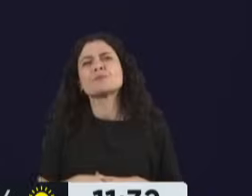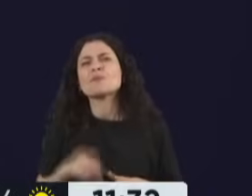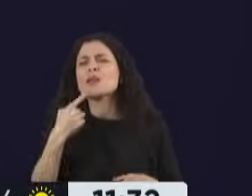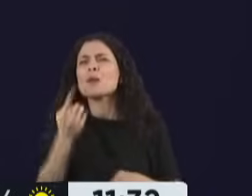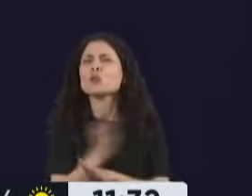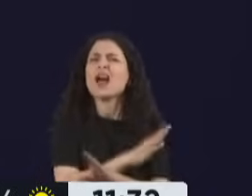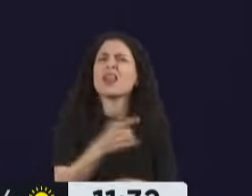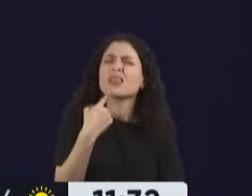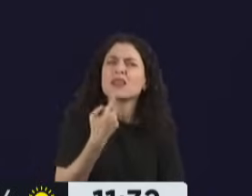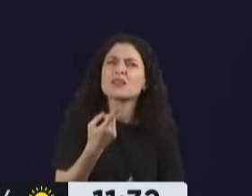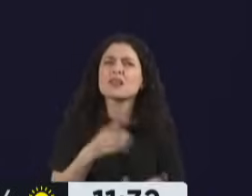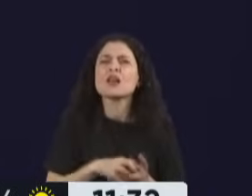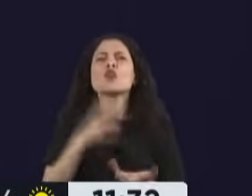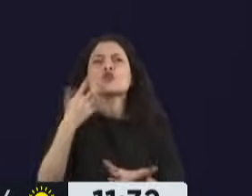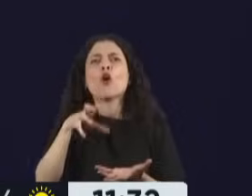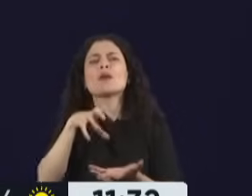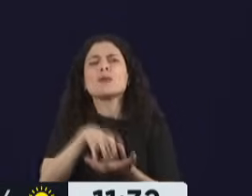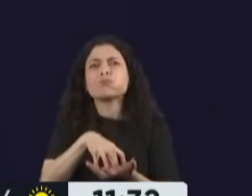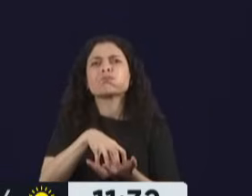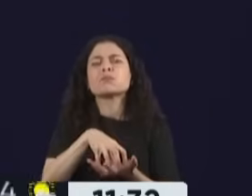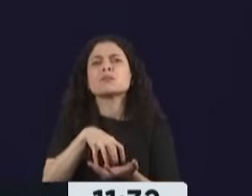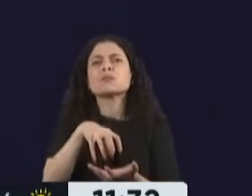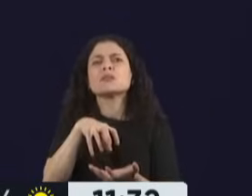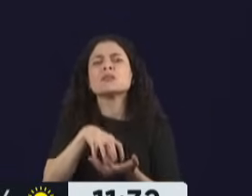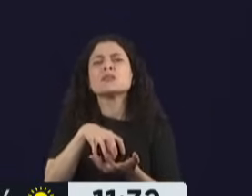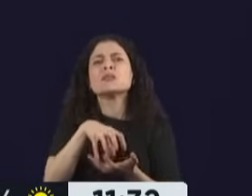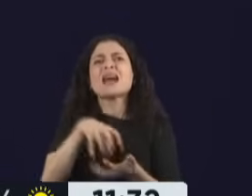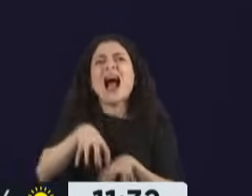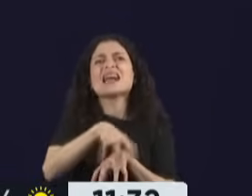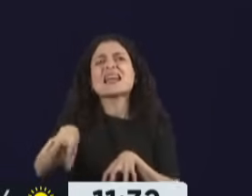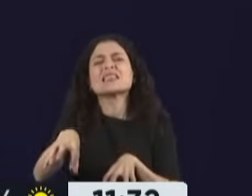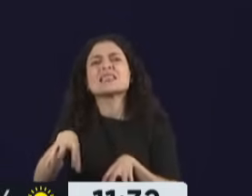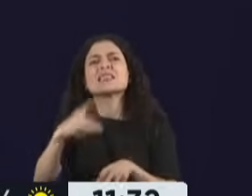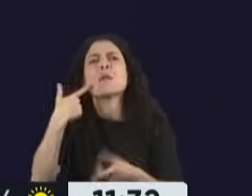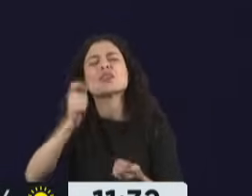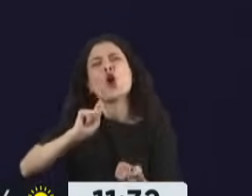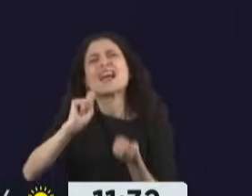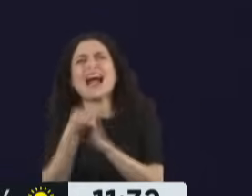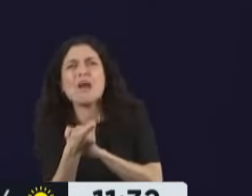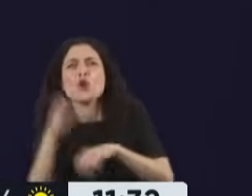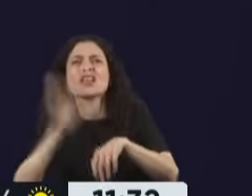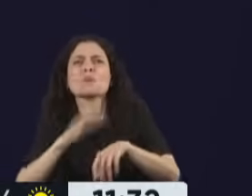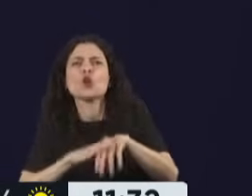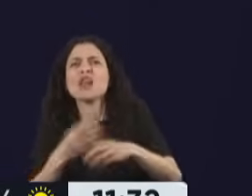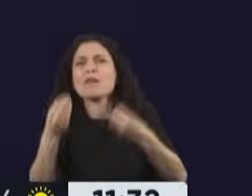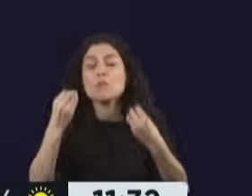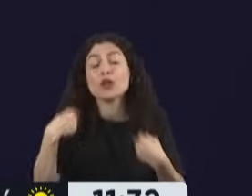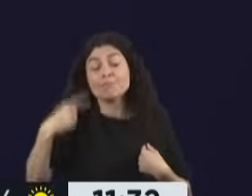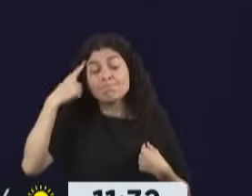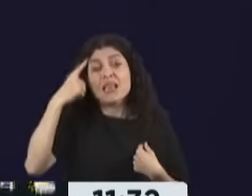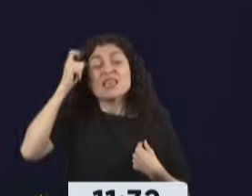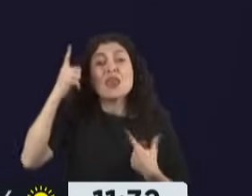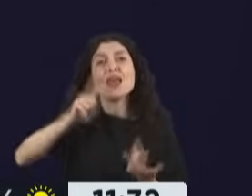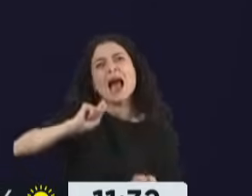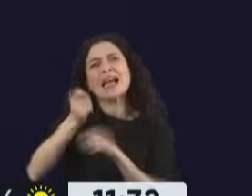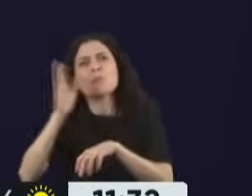Lo otro, la agencia. Sí, el traspaso. El traspaso se hace porque creemos que va a ser más eficiente dependiendo directamente